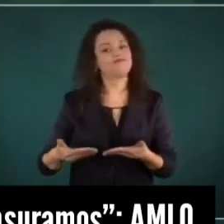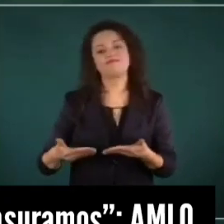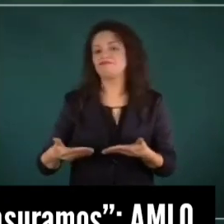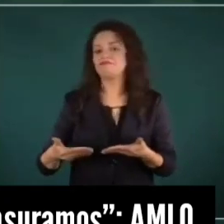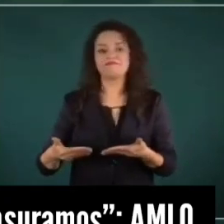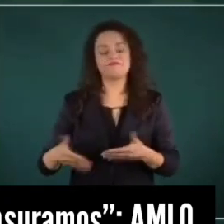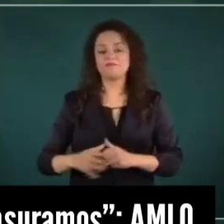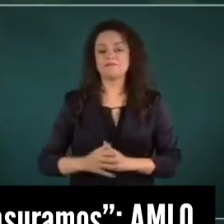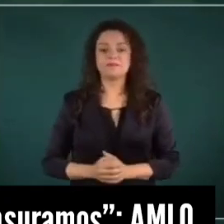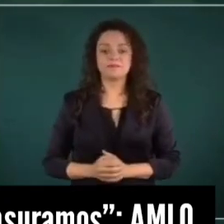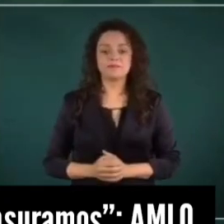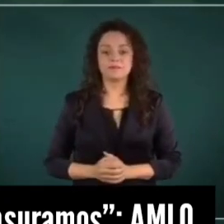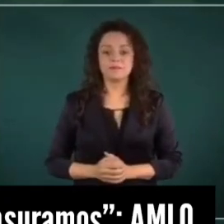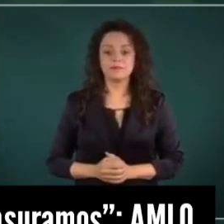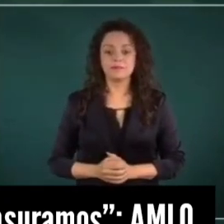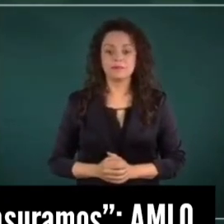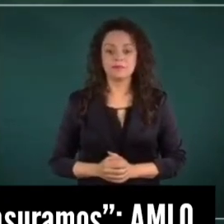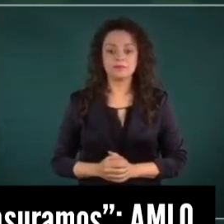Se censuró